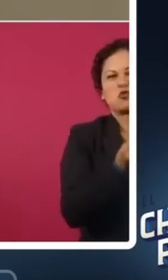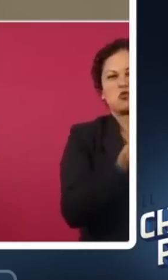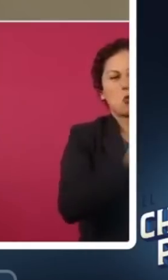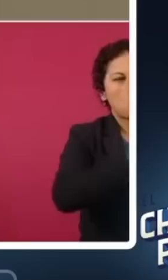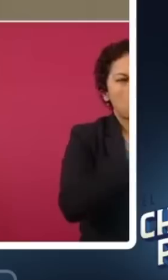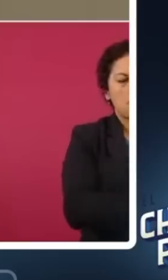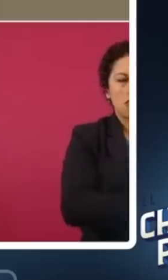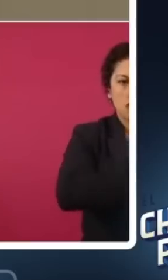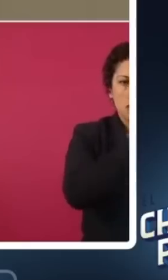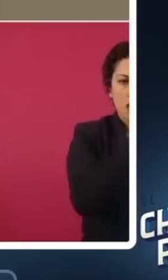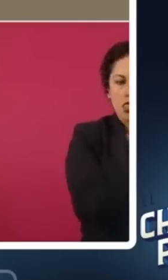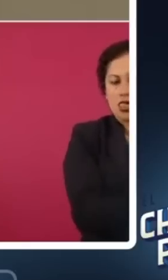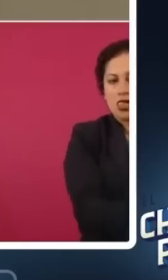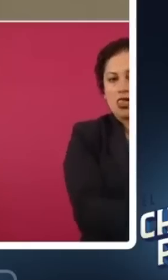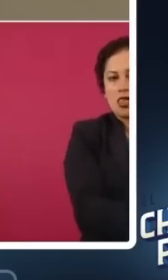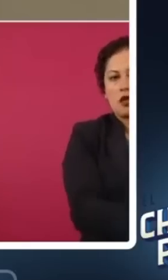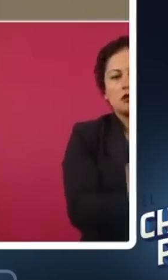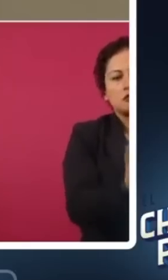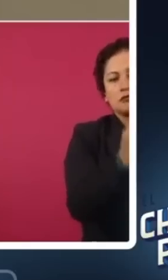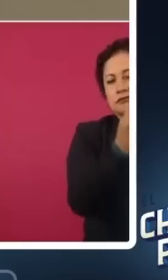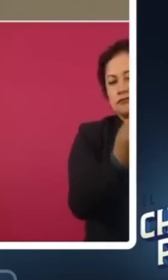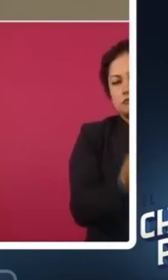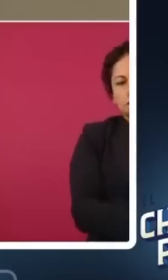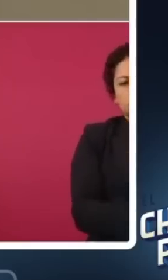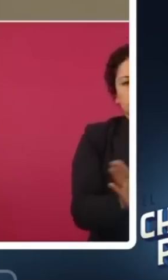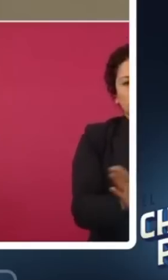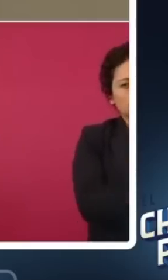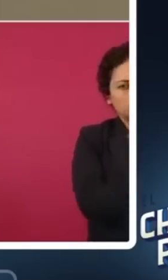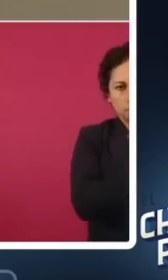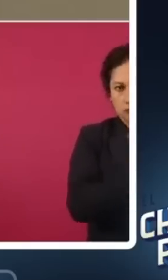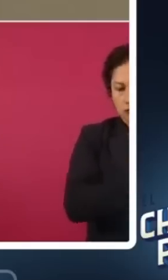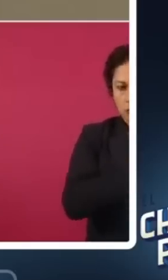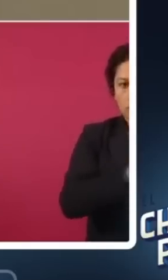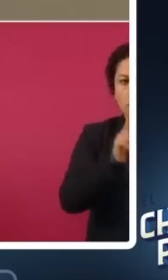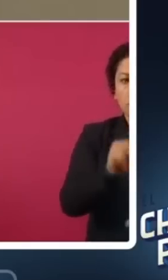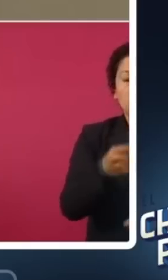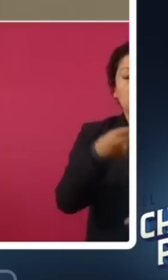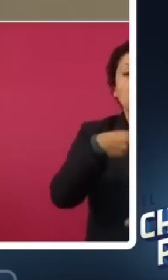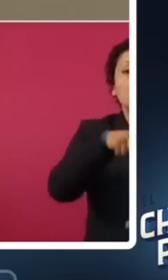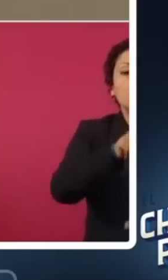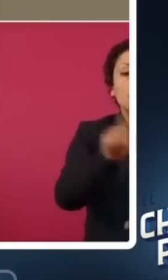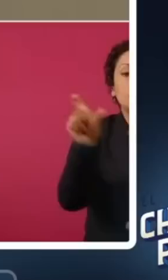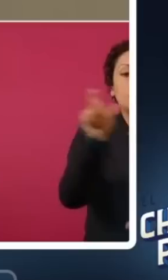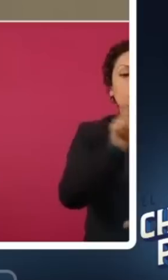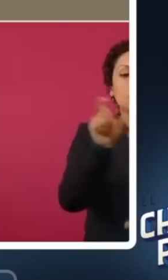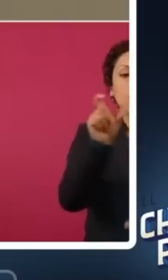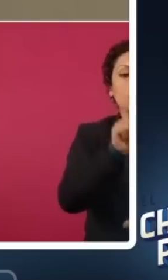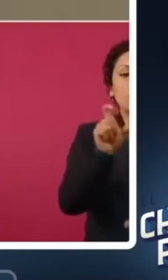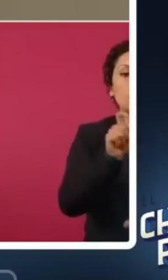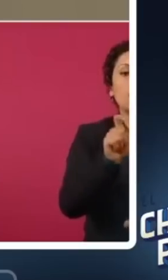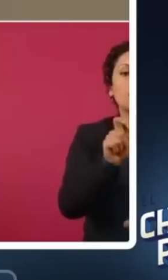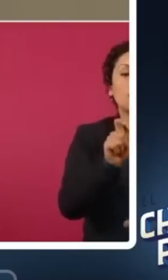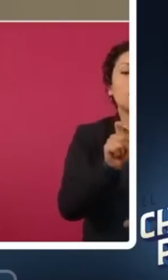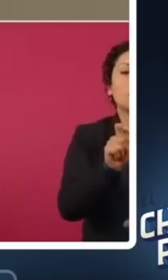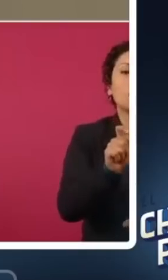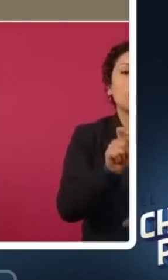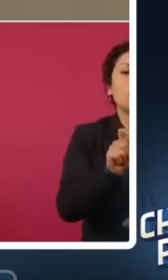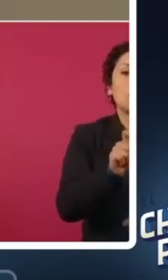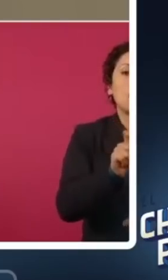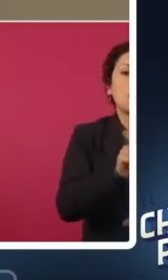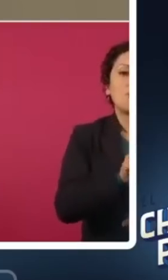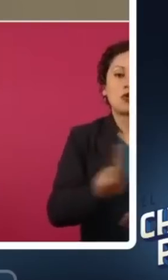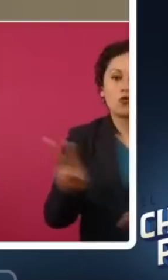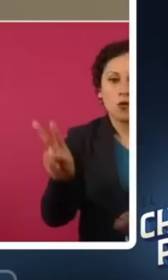al caso, pero que desde el momento que surge el nombre muy constante de Jalisco, de Puerto